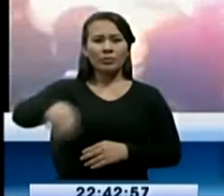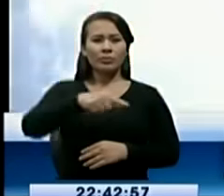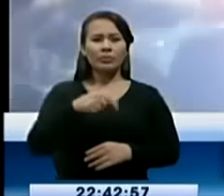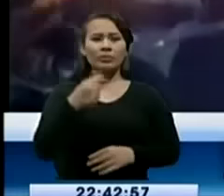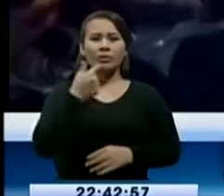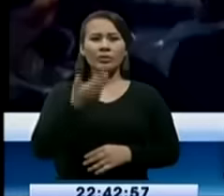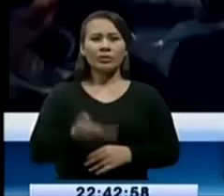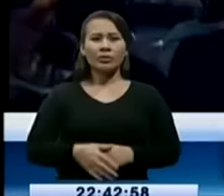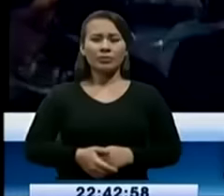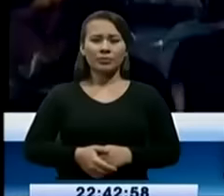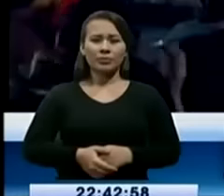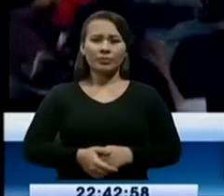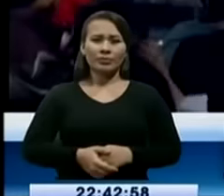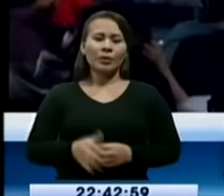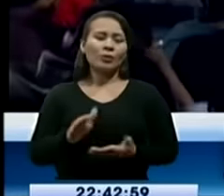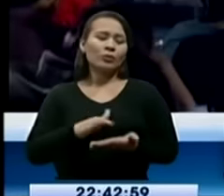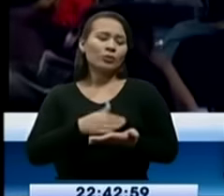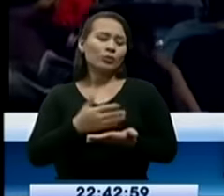religiosos.